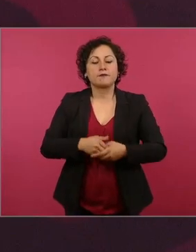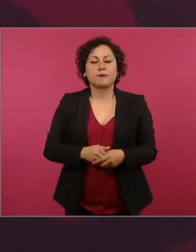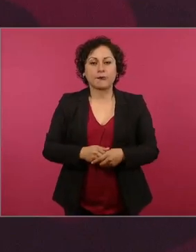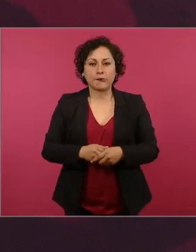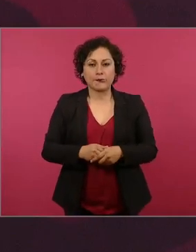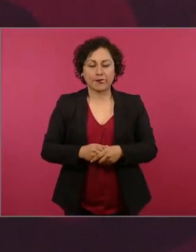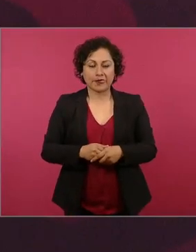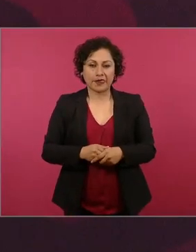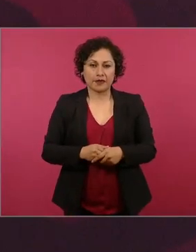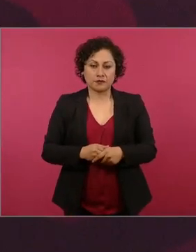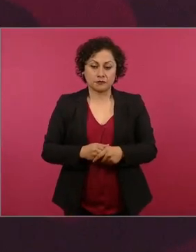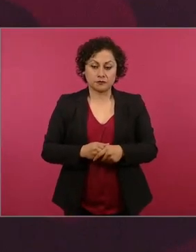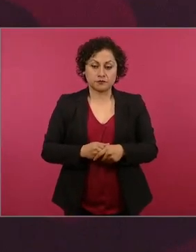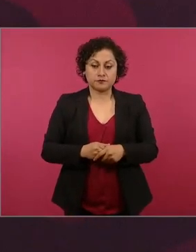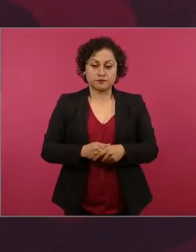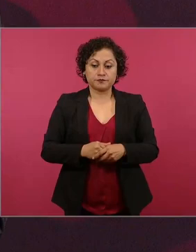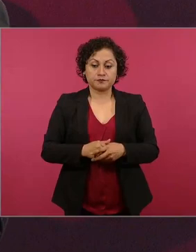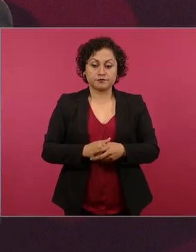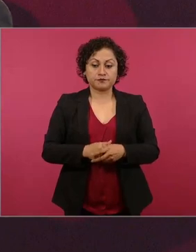el